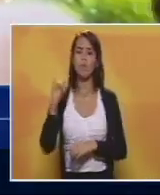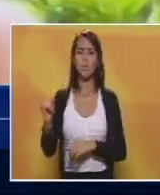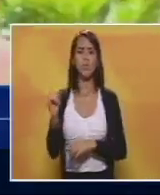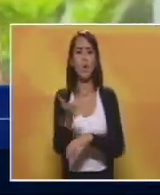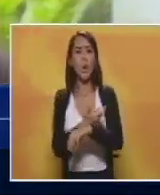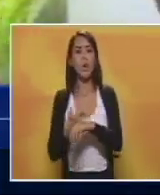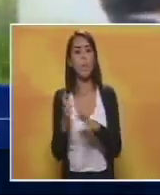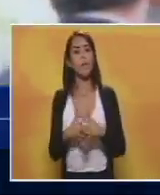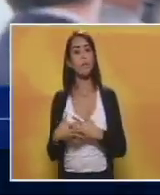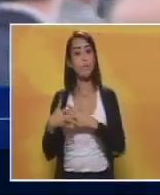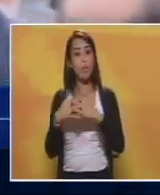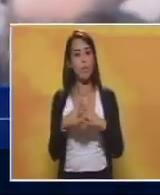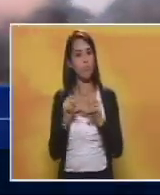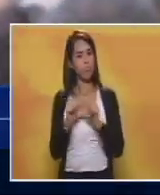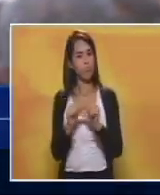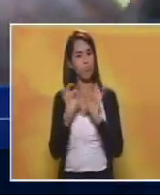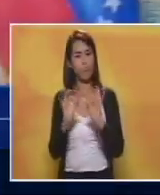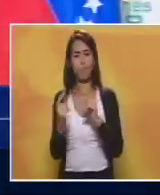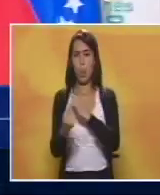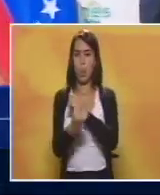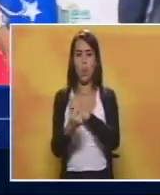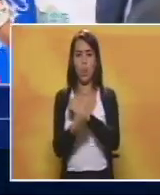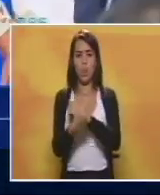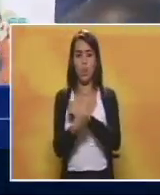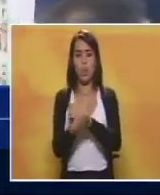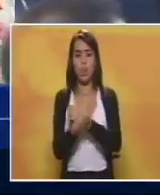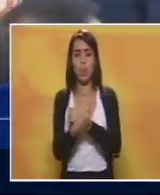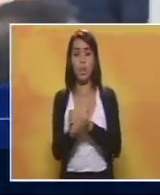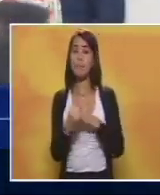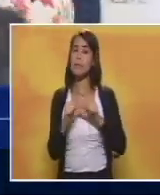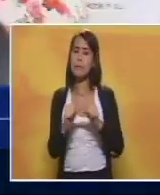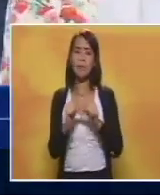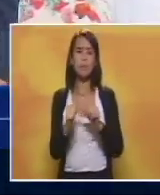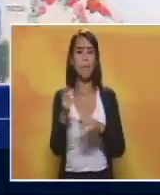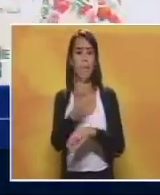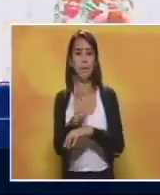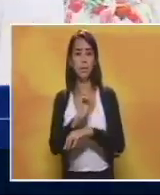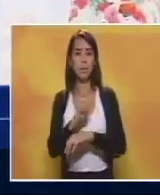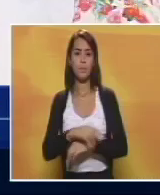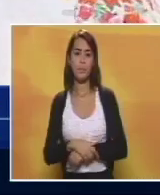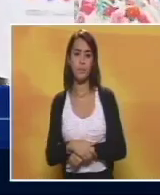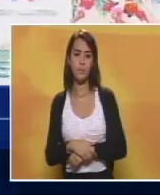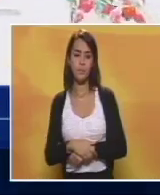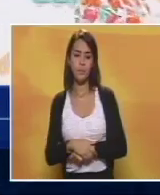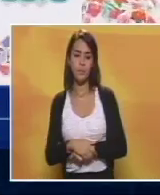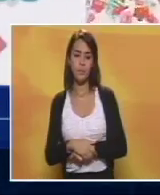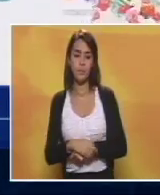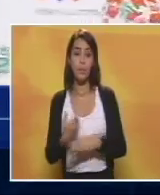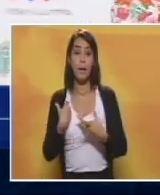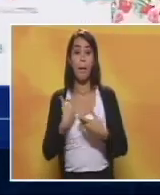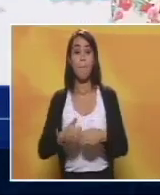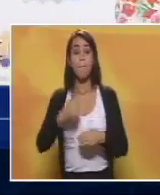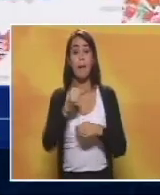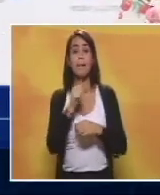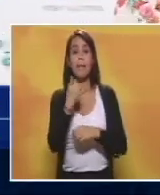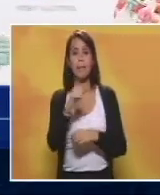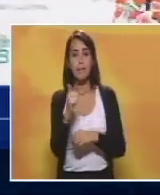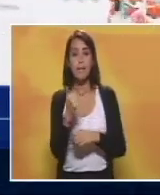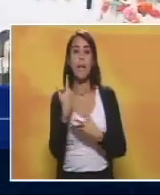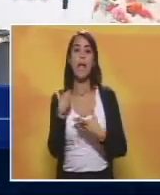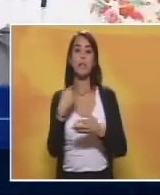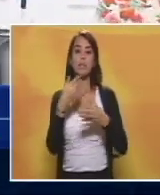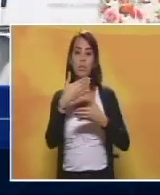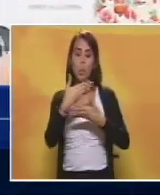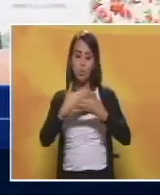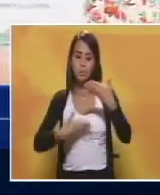el gobierno de eeuu mantiene 'una agresión y conspiración permanente contra venezuela ya le entregaron más de 10 notas de protesta